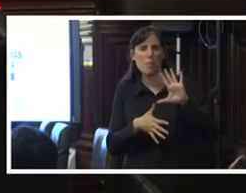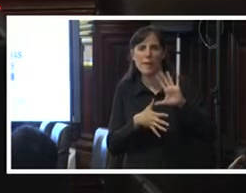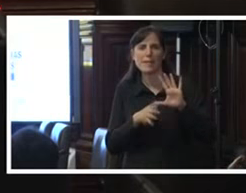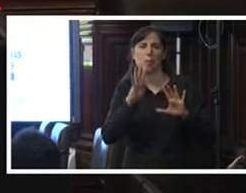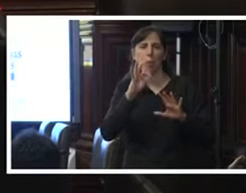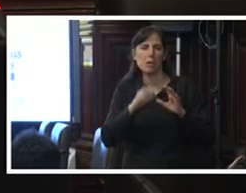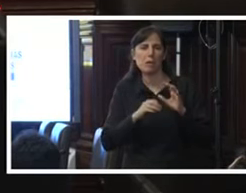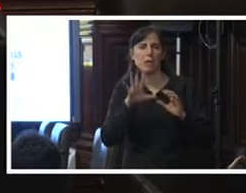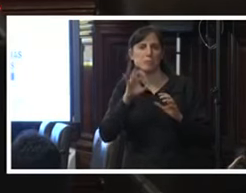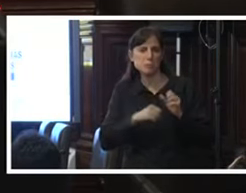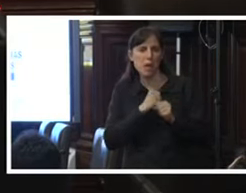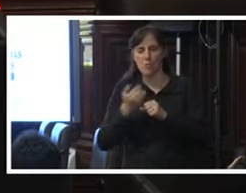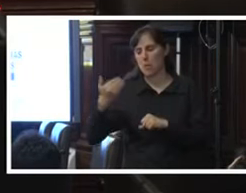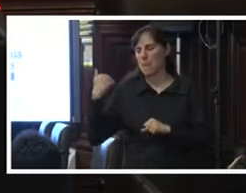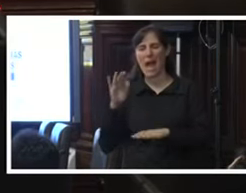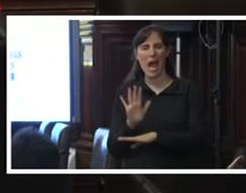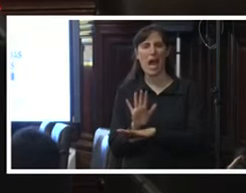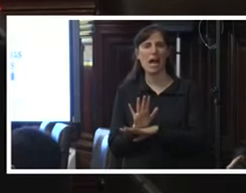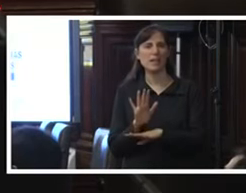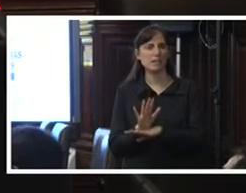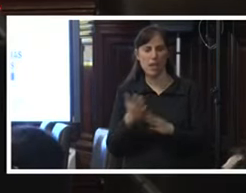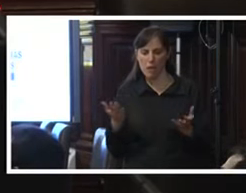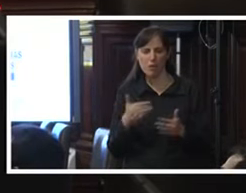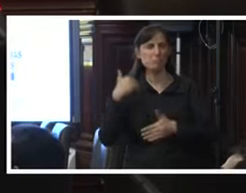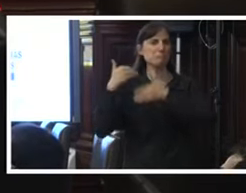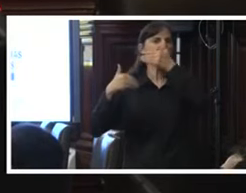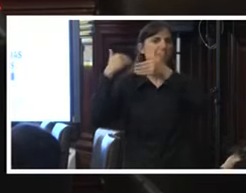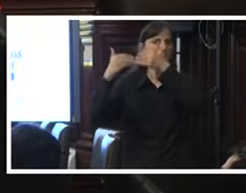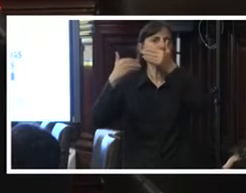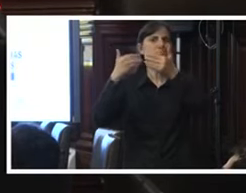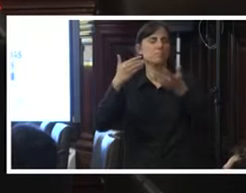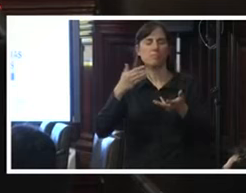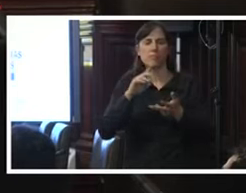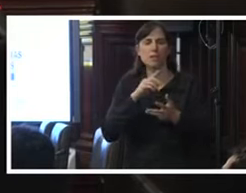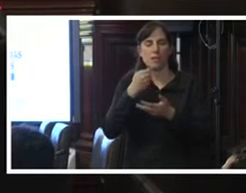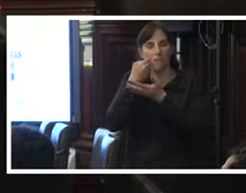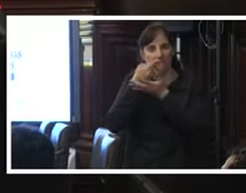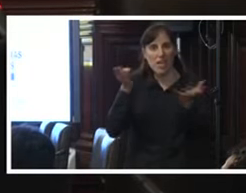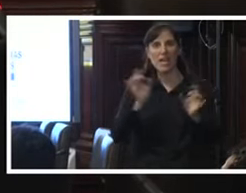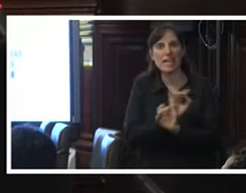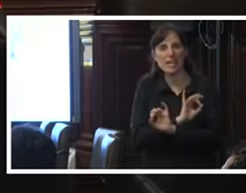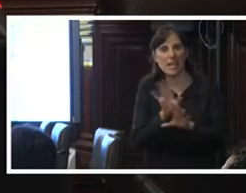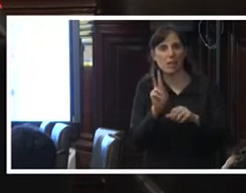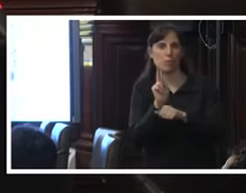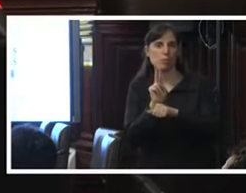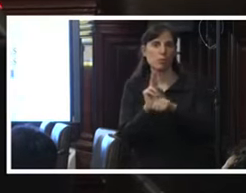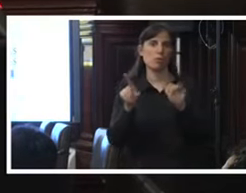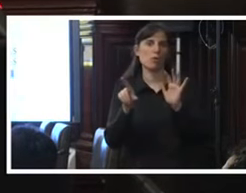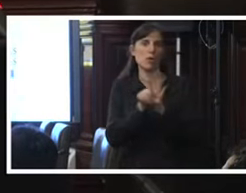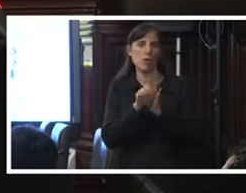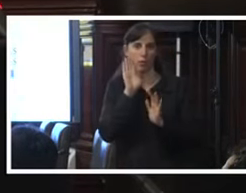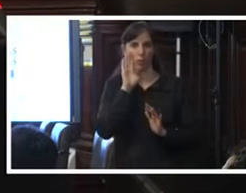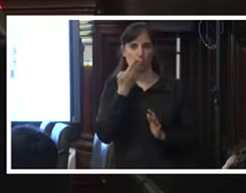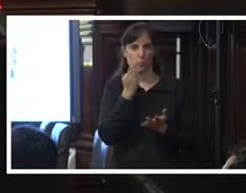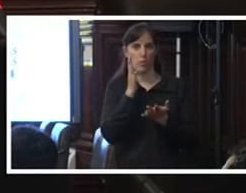y a pesar de que en algunos países se ha tenido avances en relación a la visibilización protección legal reconocimiento de